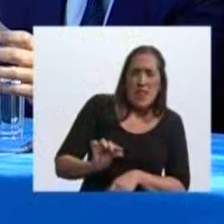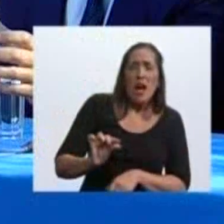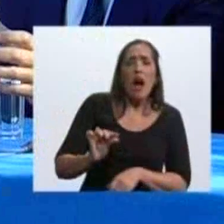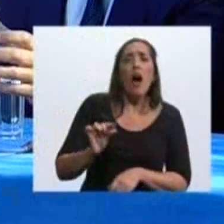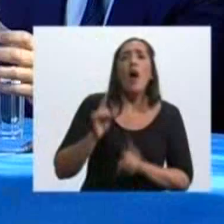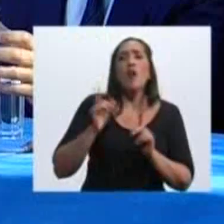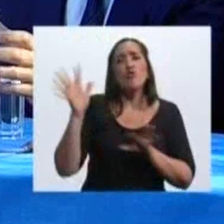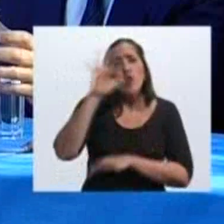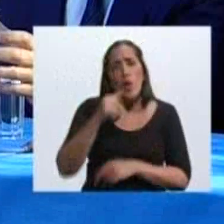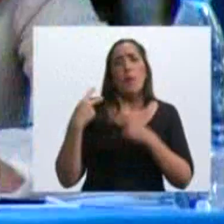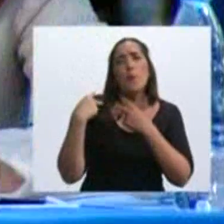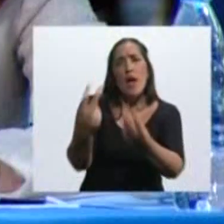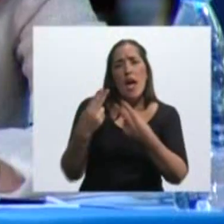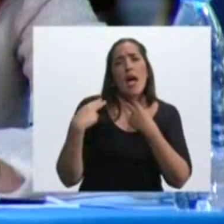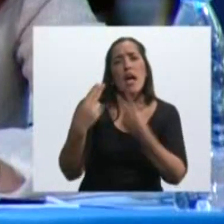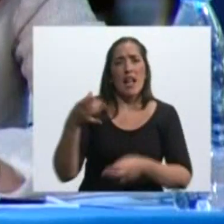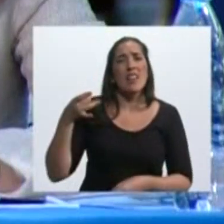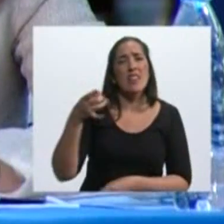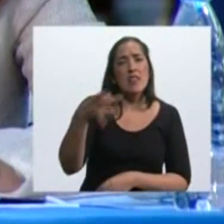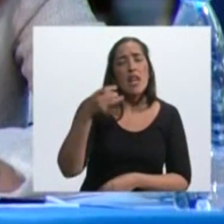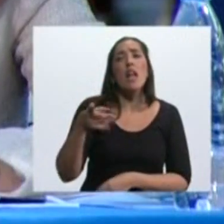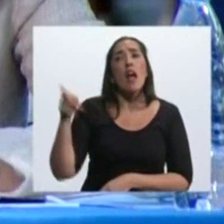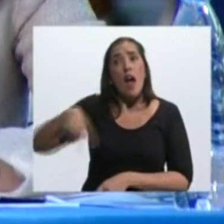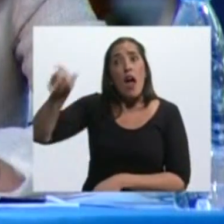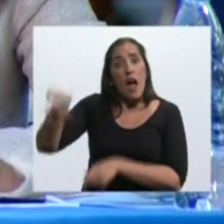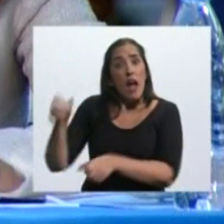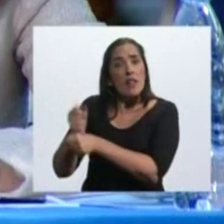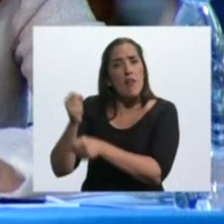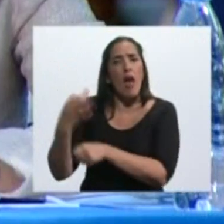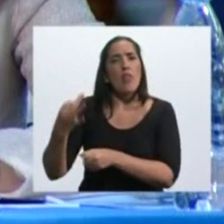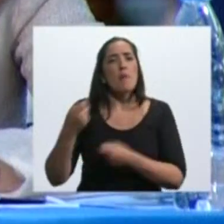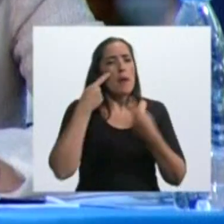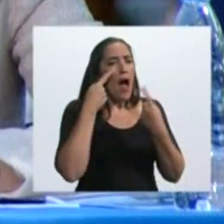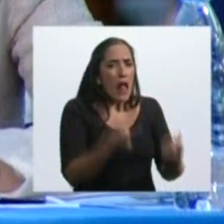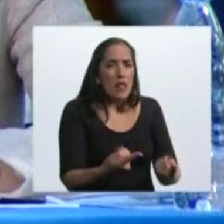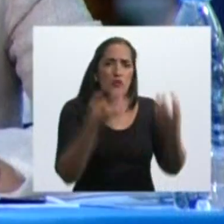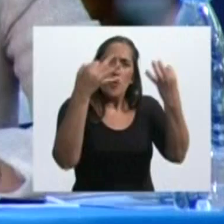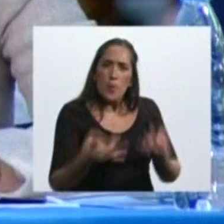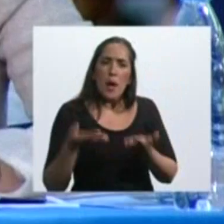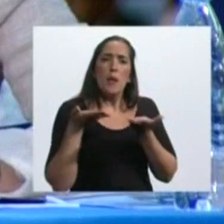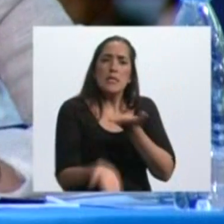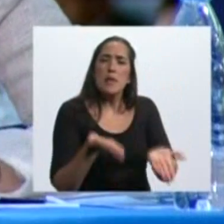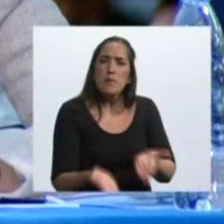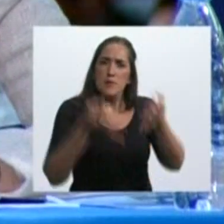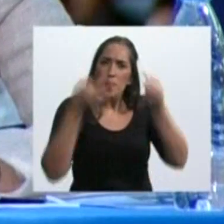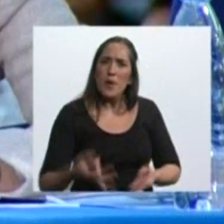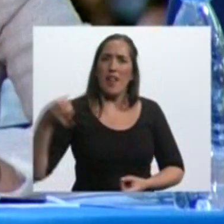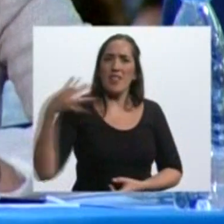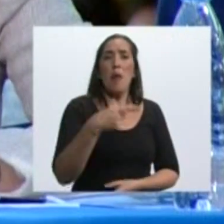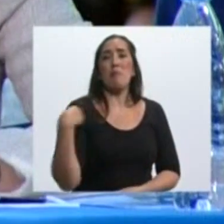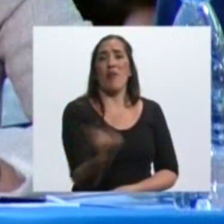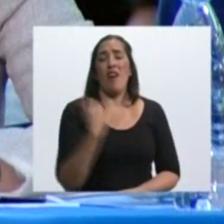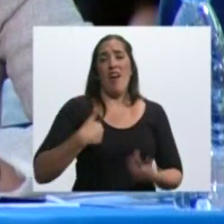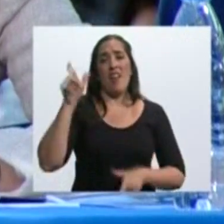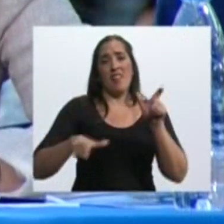en los trenes, para que por favor brinden el servicio y contribuyan a que todos los argentinos podamos vivir